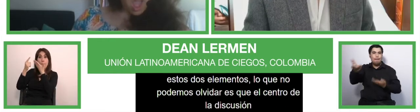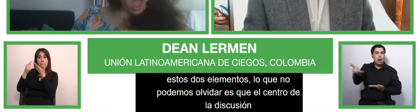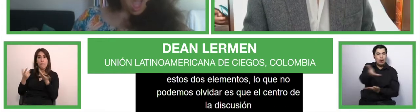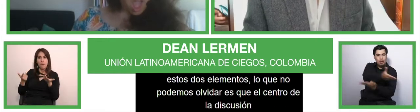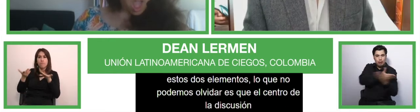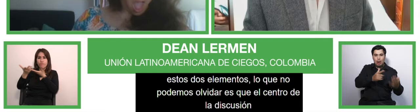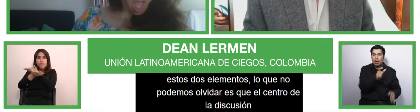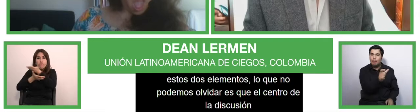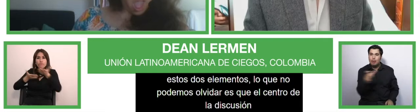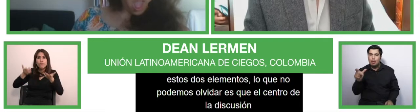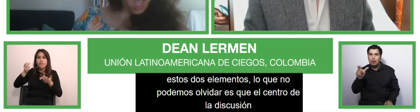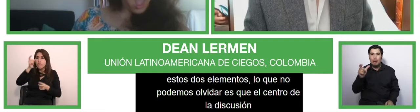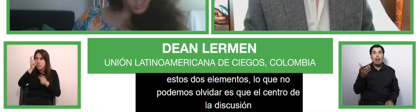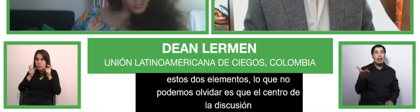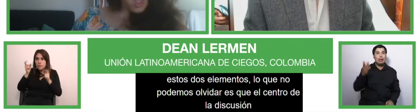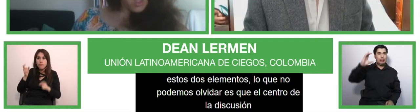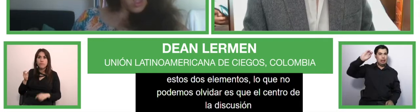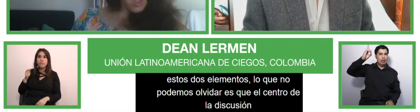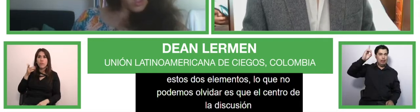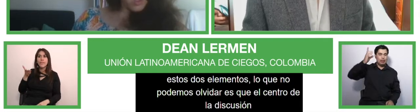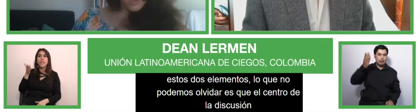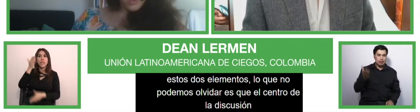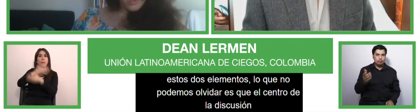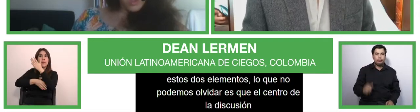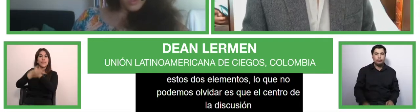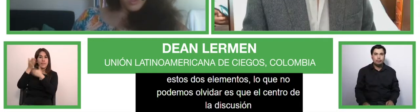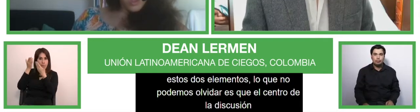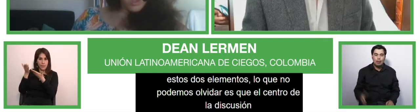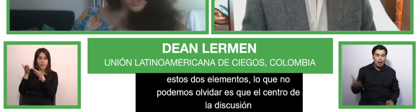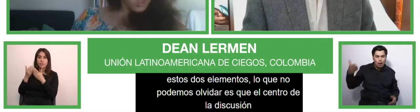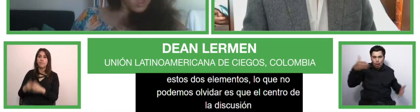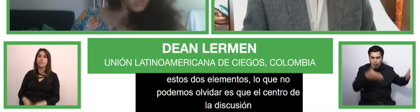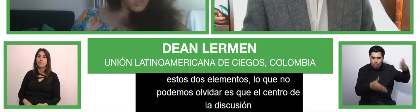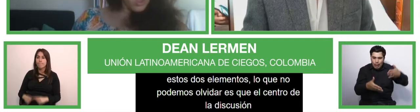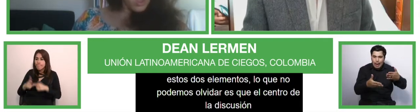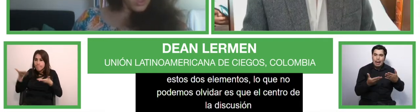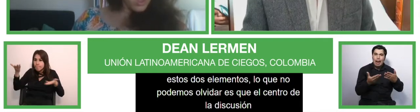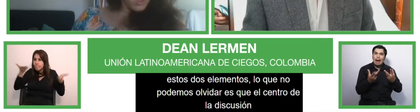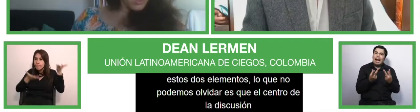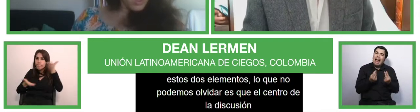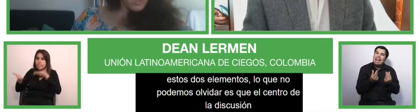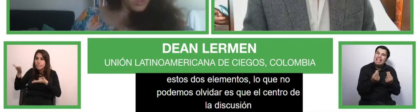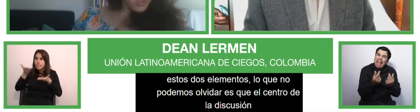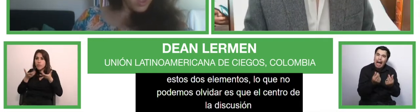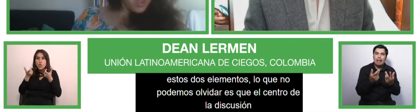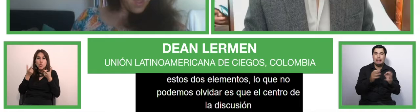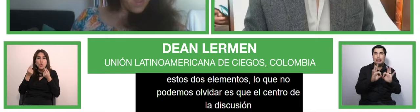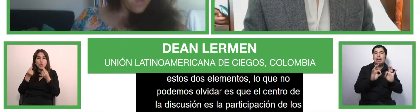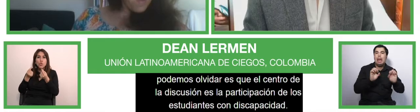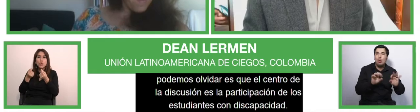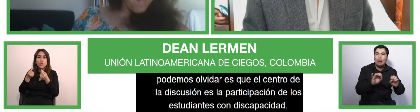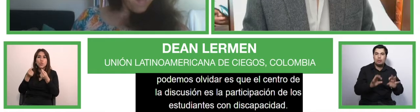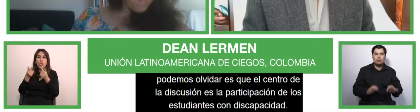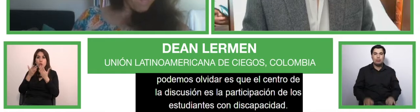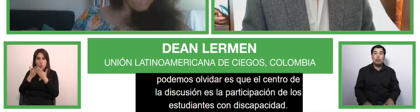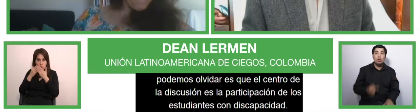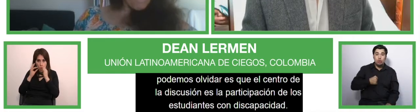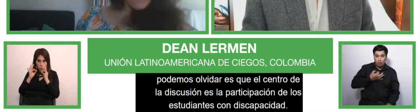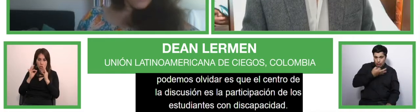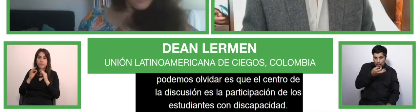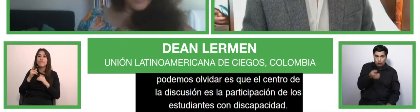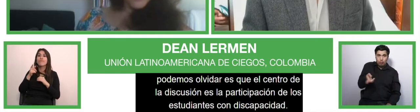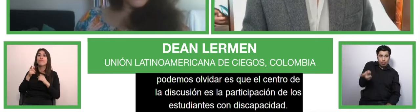de los estudiantes con discapacidad. Es la calidad de la educación. Y repito e